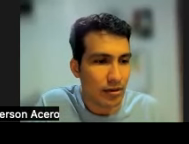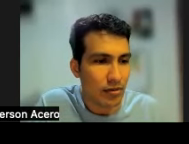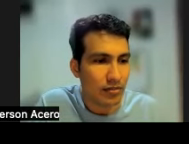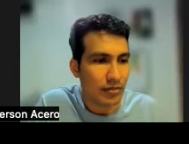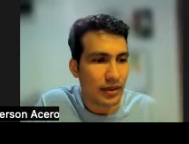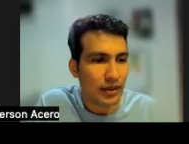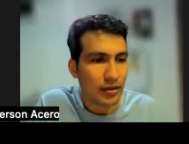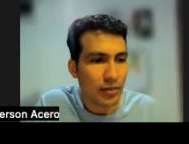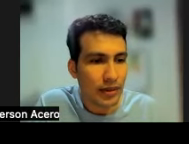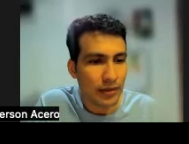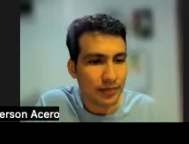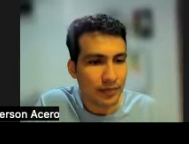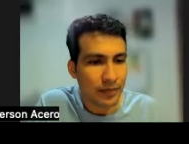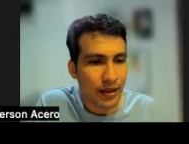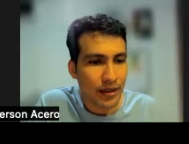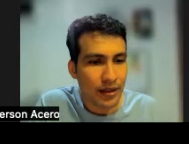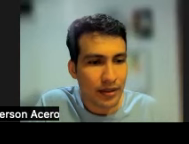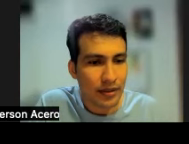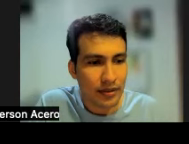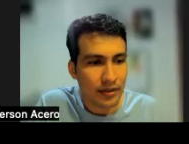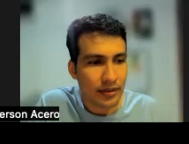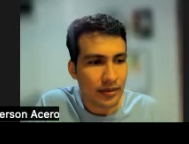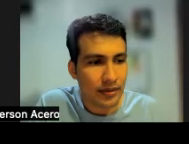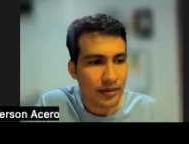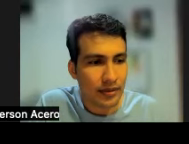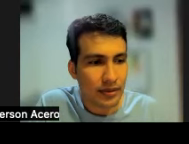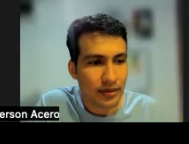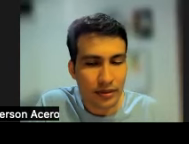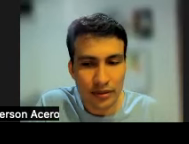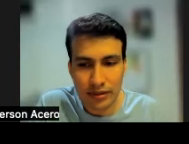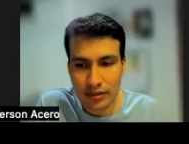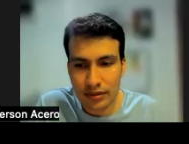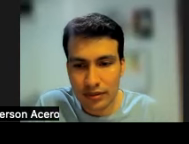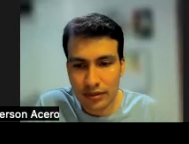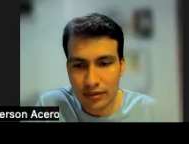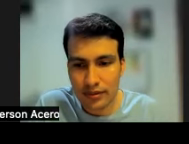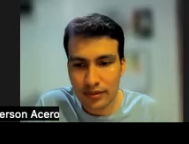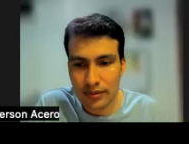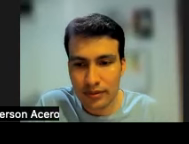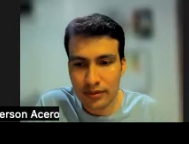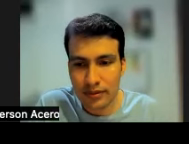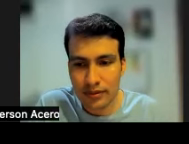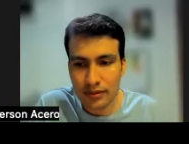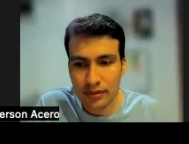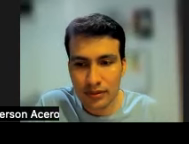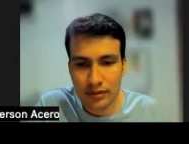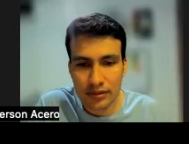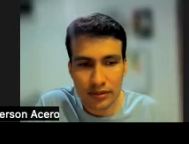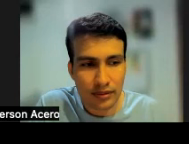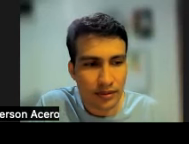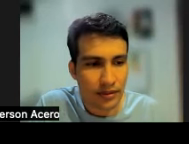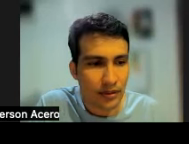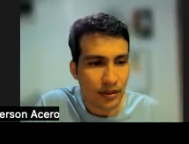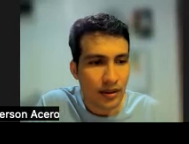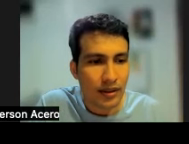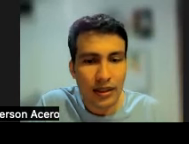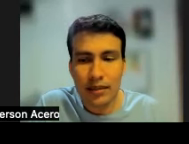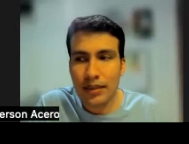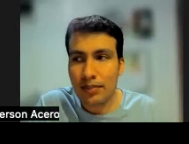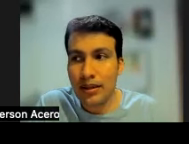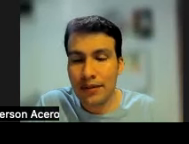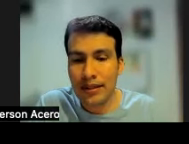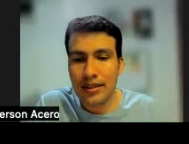del well-being of all Americans. pueblo. To keep new cases from entering our shores, we will be suspending all travel